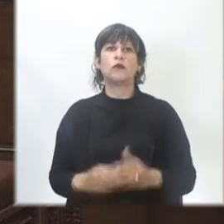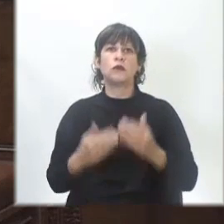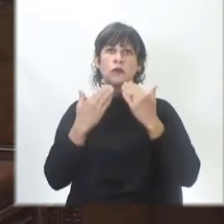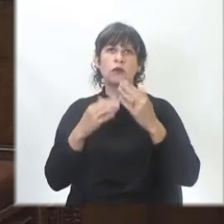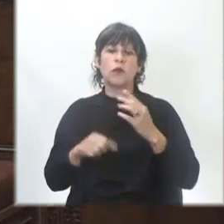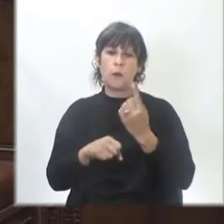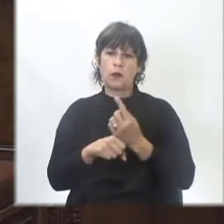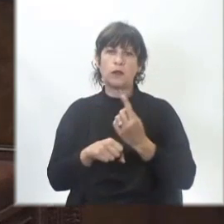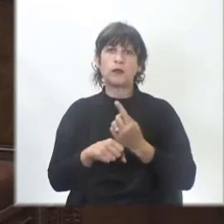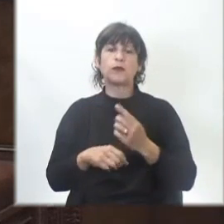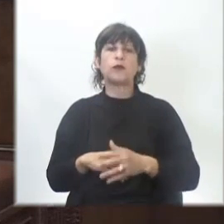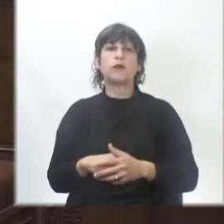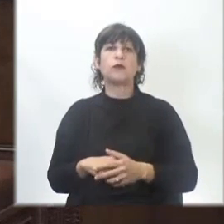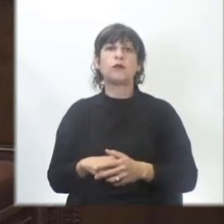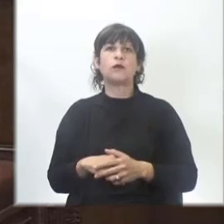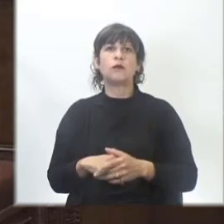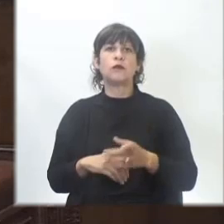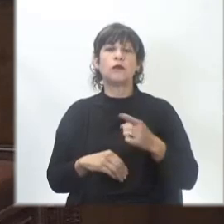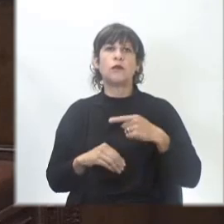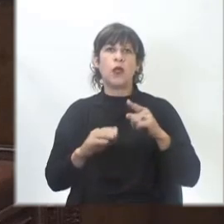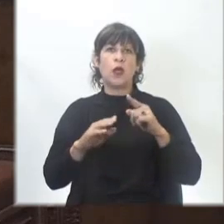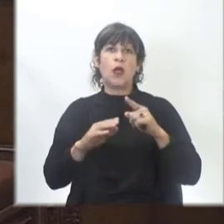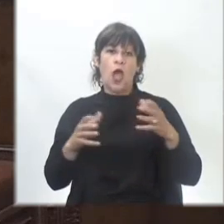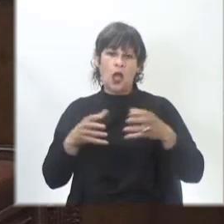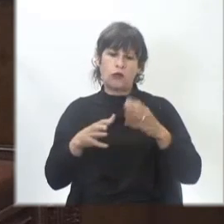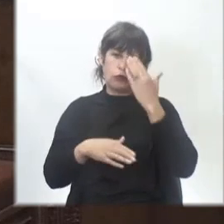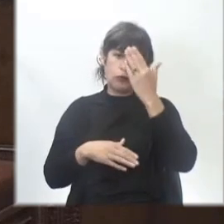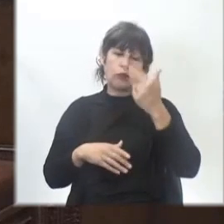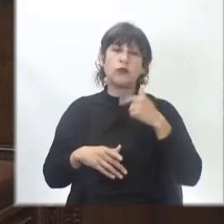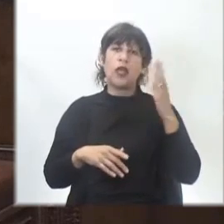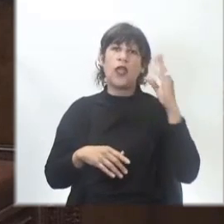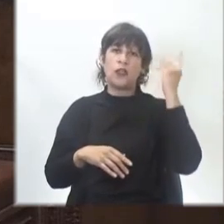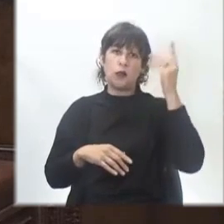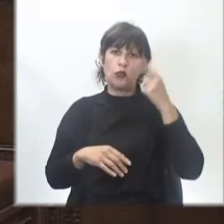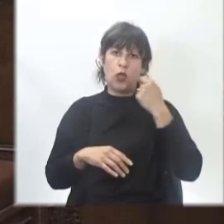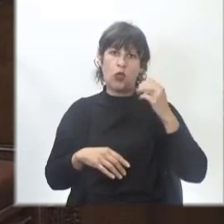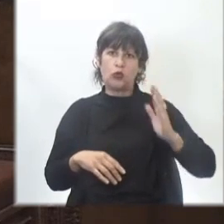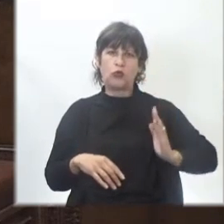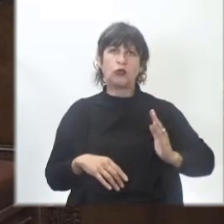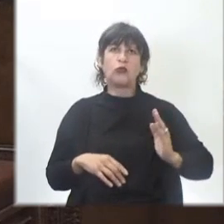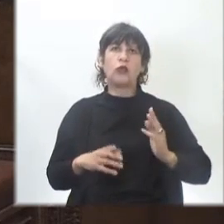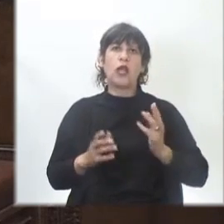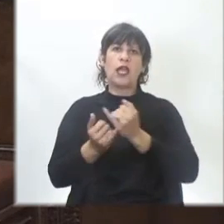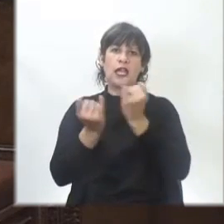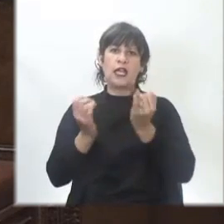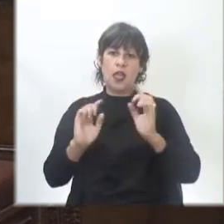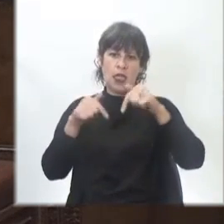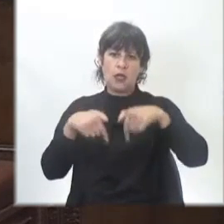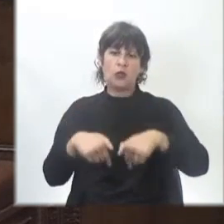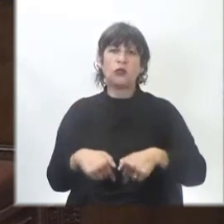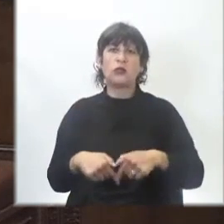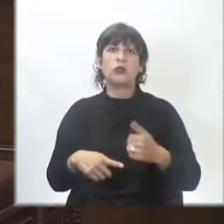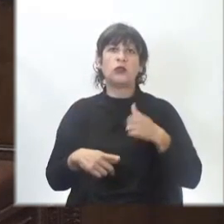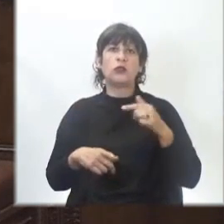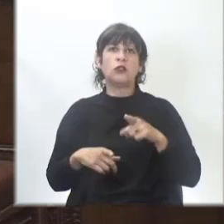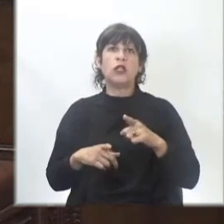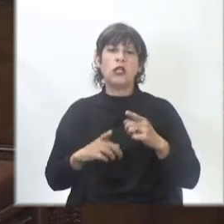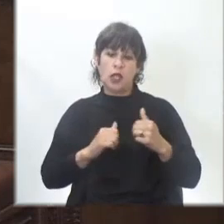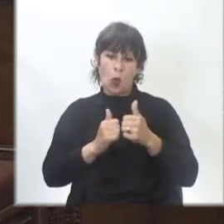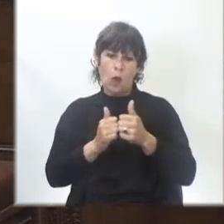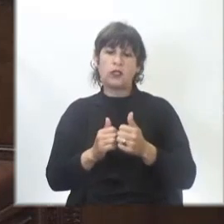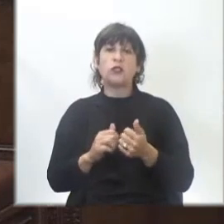primer lugar a la bancada del Frente Amplio, diputados y diputadas, quien el día de hoy está